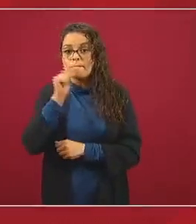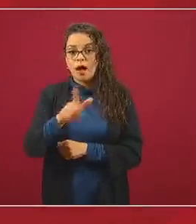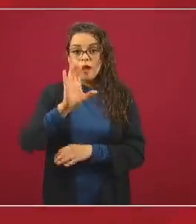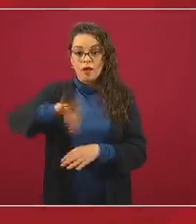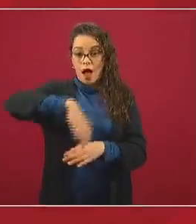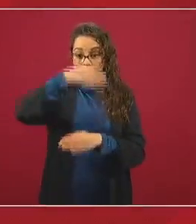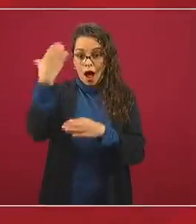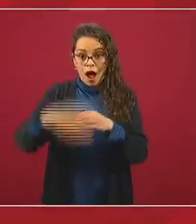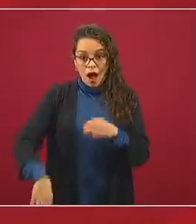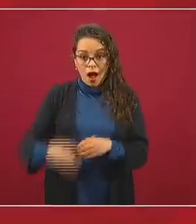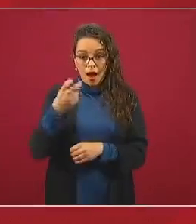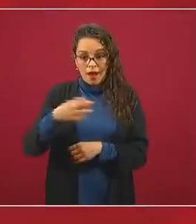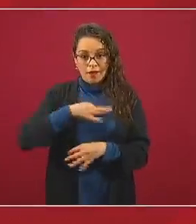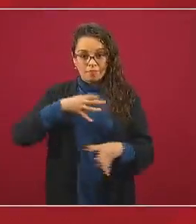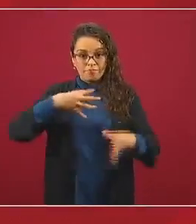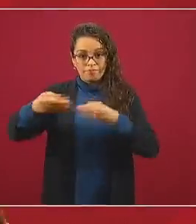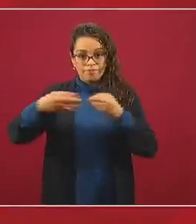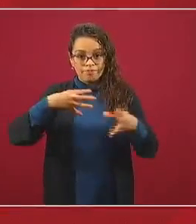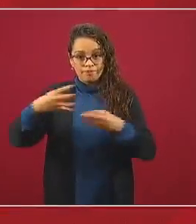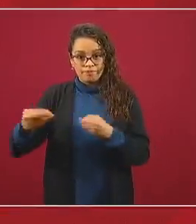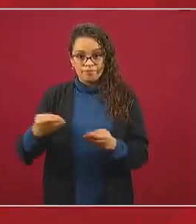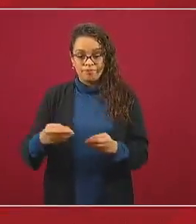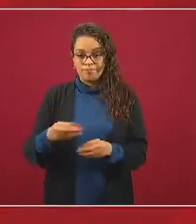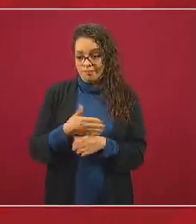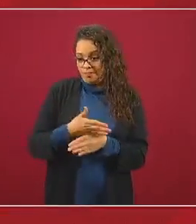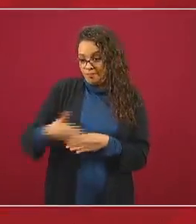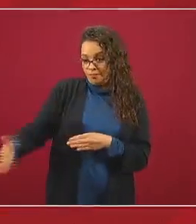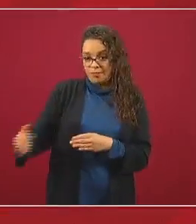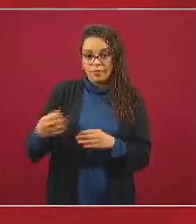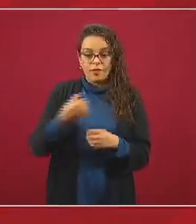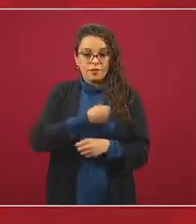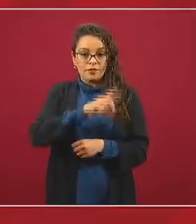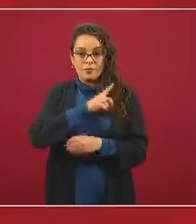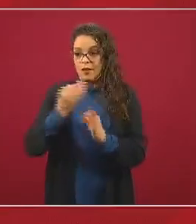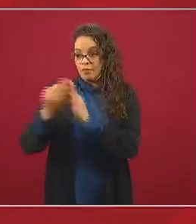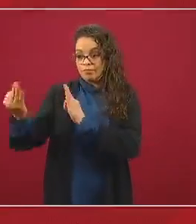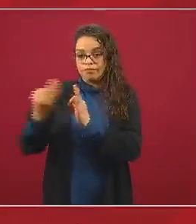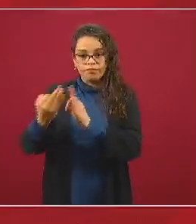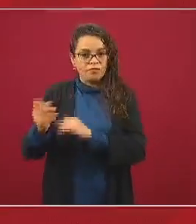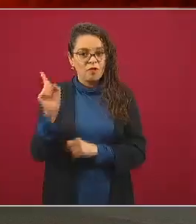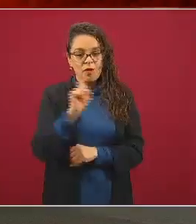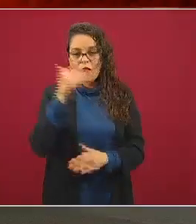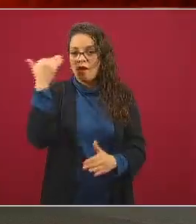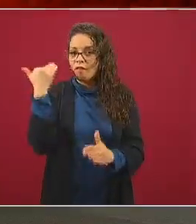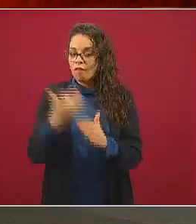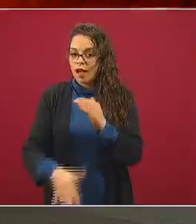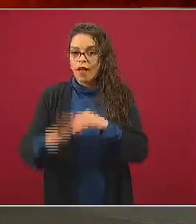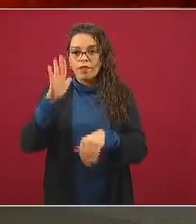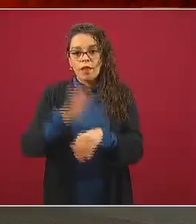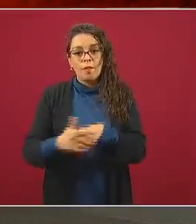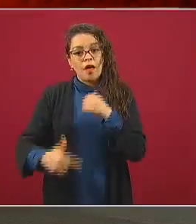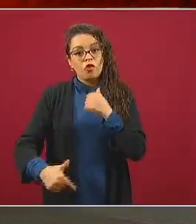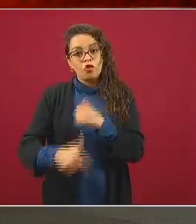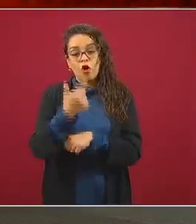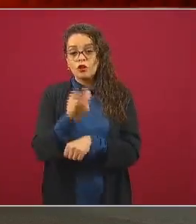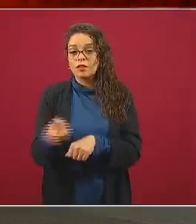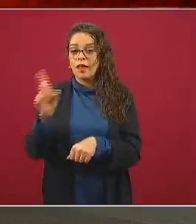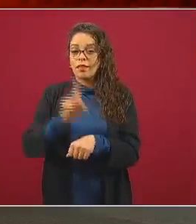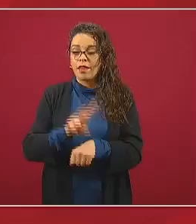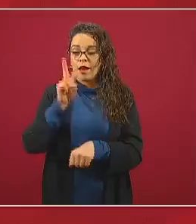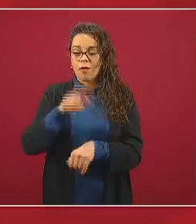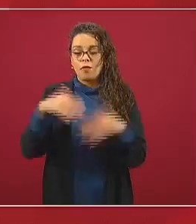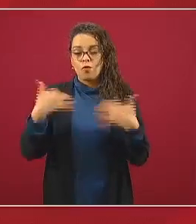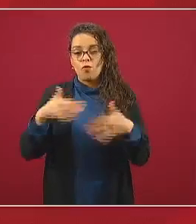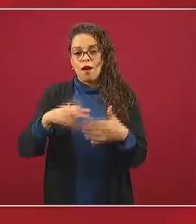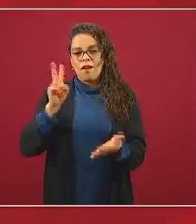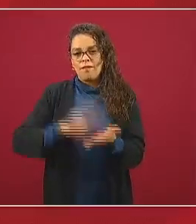Nacional de Sana Distancia, porque no terminó. Nos quedan 12 valiosísimos días para quedarnos en casa y en la